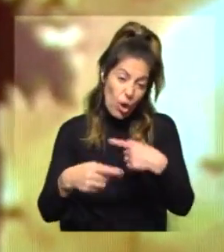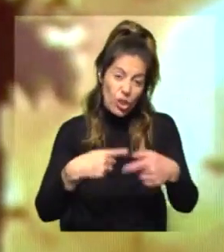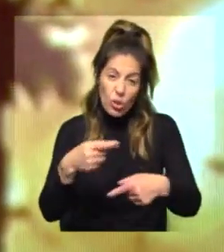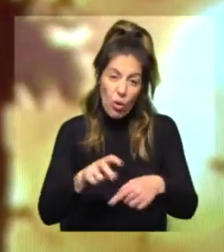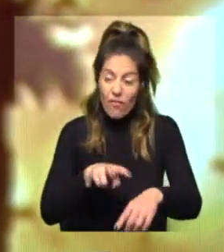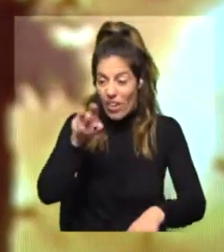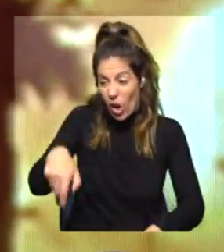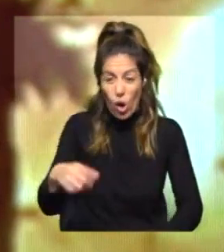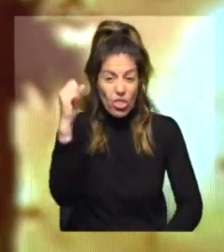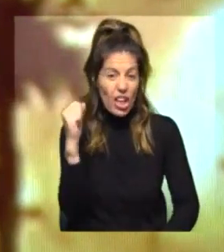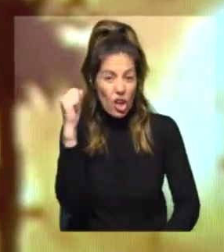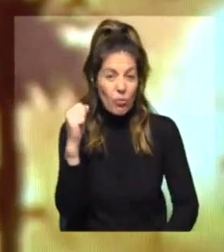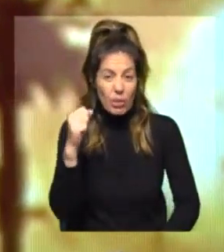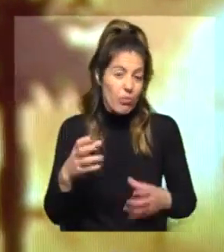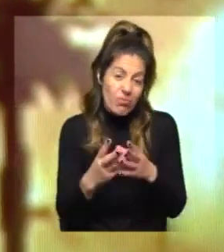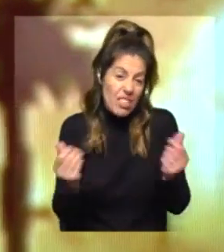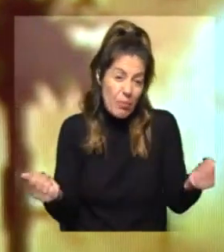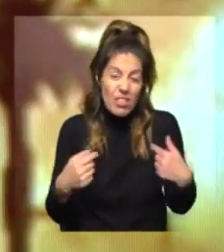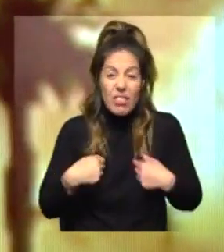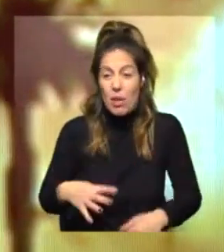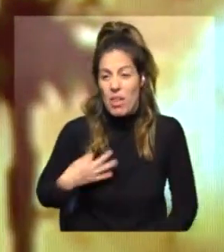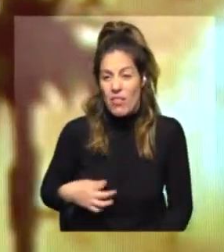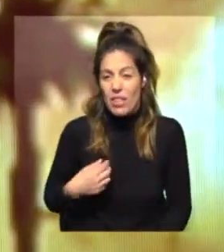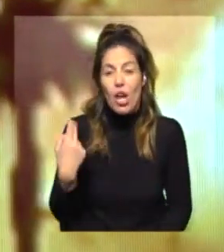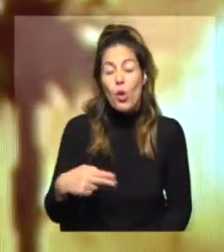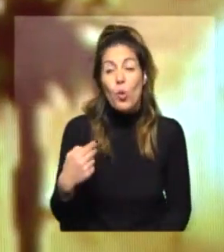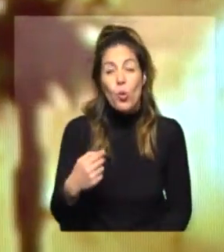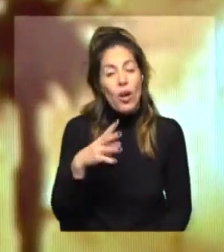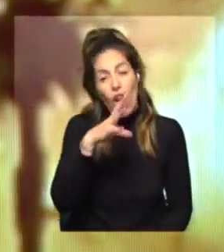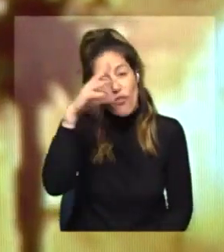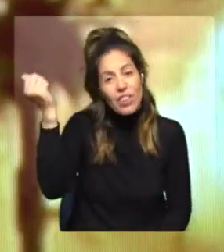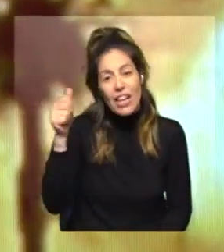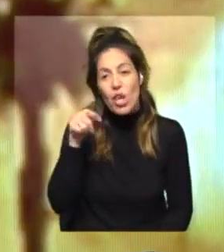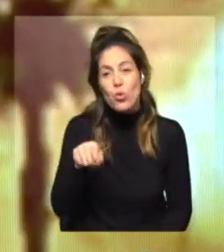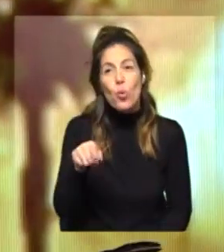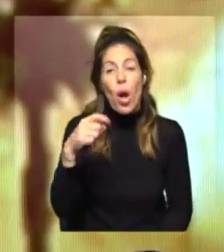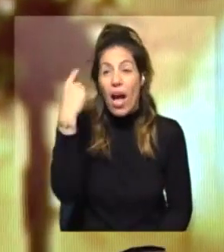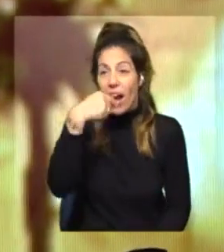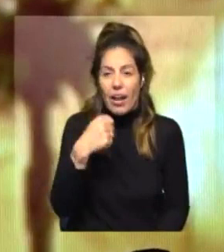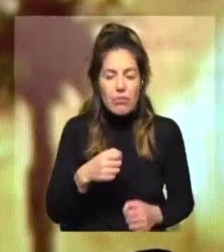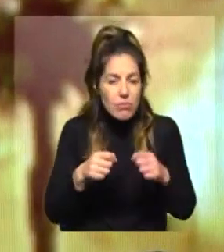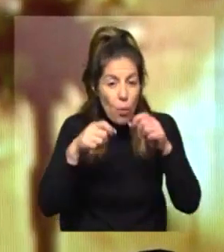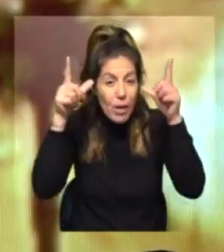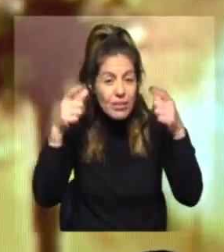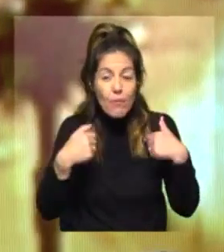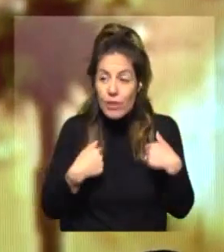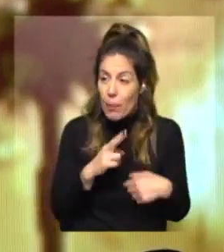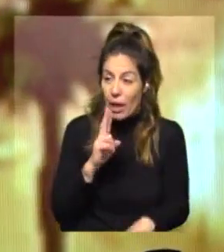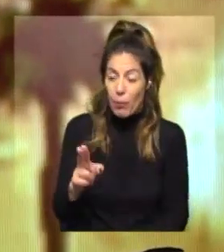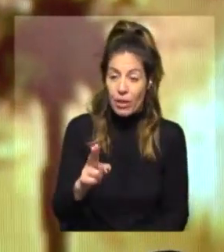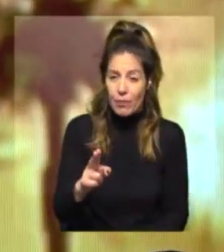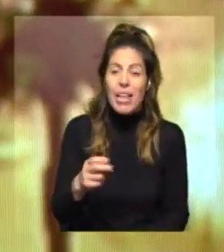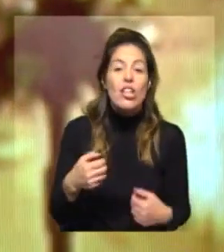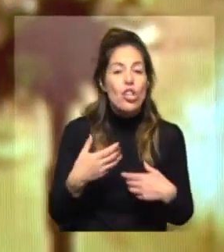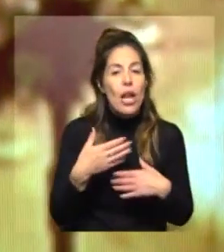del Ómnibus y desapareció de mi vida jamás olvidaré su cara de sorpresa ante mi respuesta y les pido ayuda para evacuar una